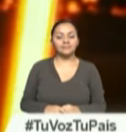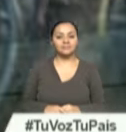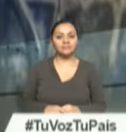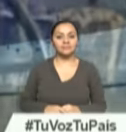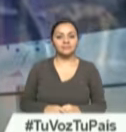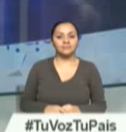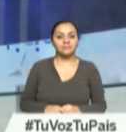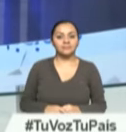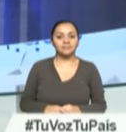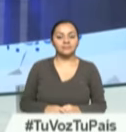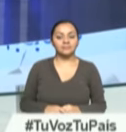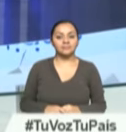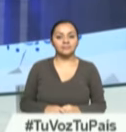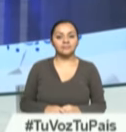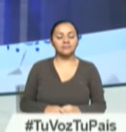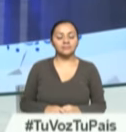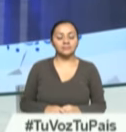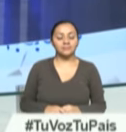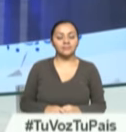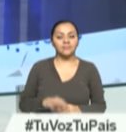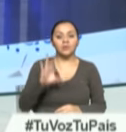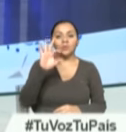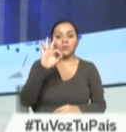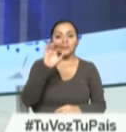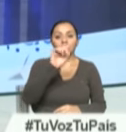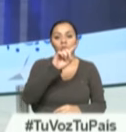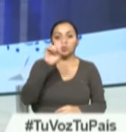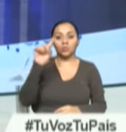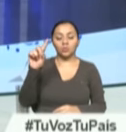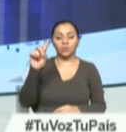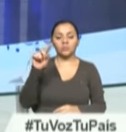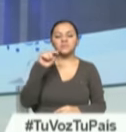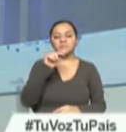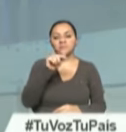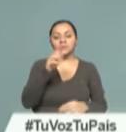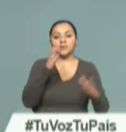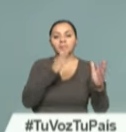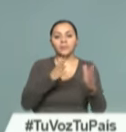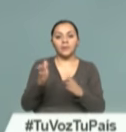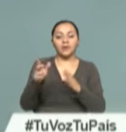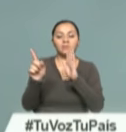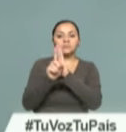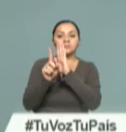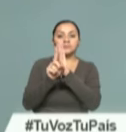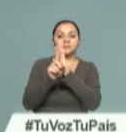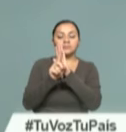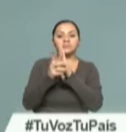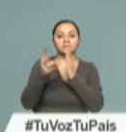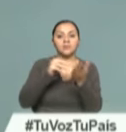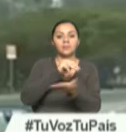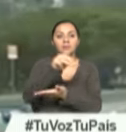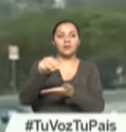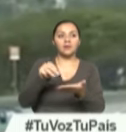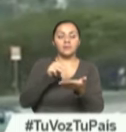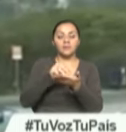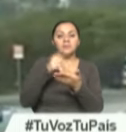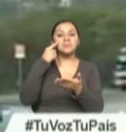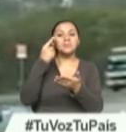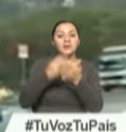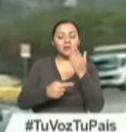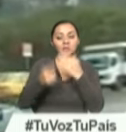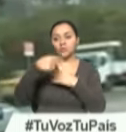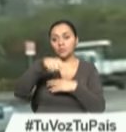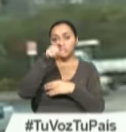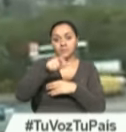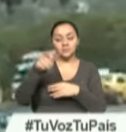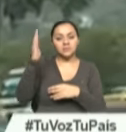Ciudadano. El EQ911 pone a prueba el sistema de alerta temprana SAT en Manabí, con el objetivo de que la